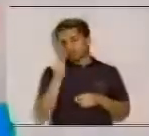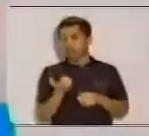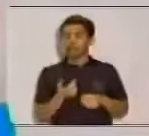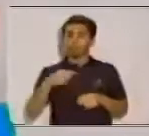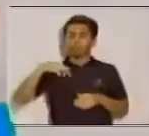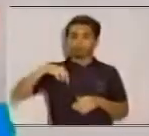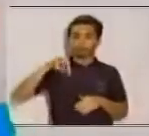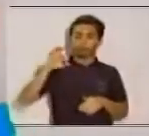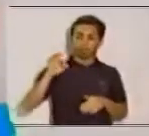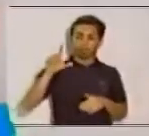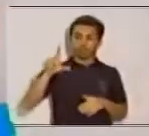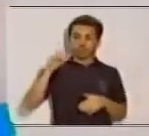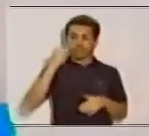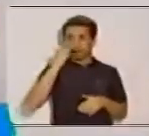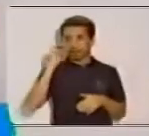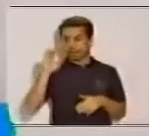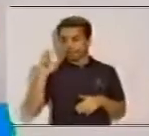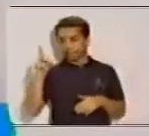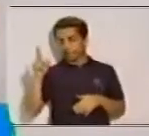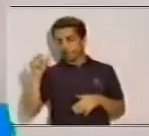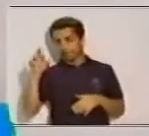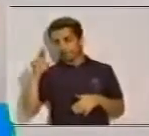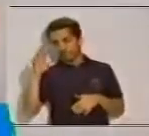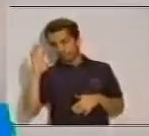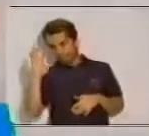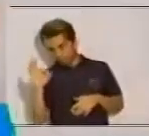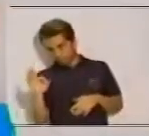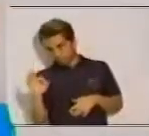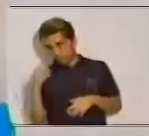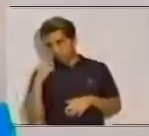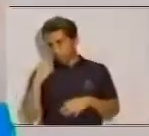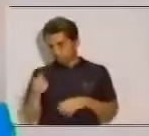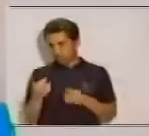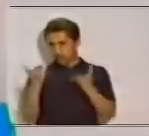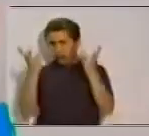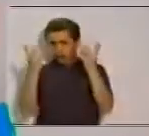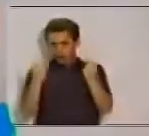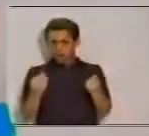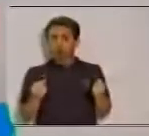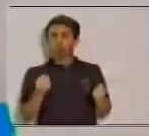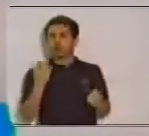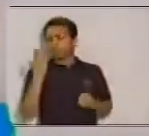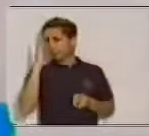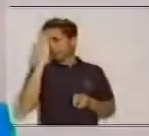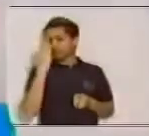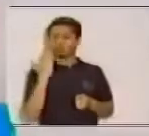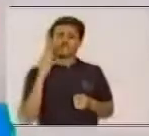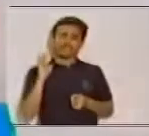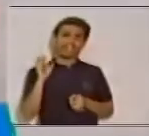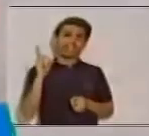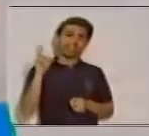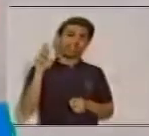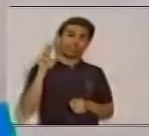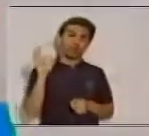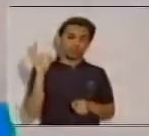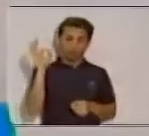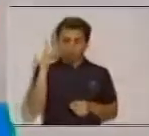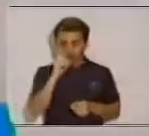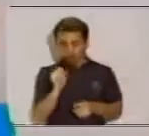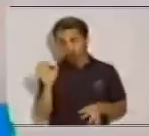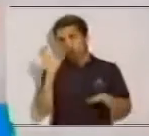aquí manipulándolo, a ver, ¿quién se anima a contar cuántos edros tiene? ¿O cuántas caras tiene?